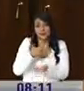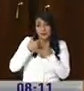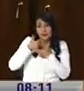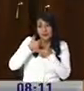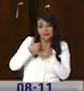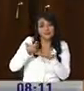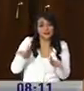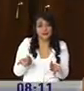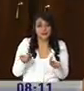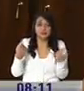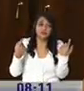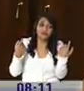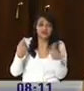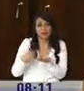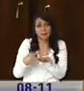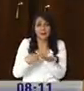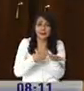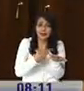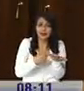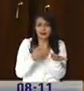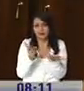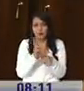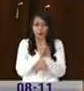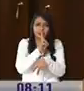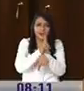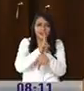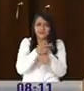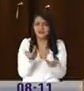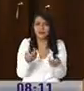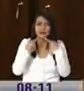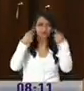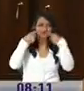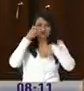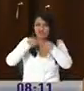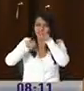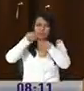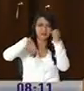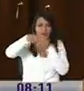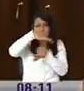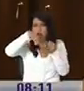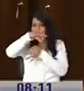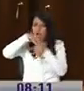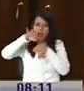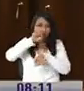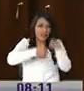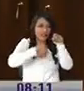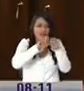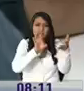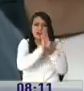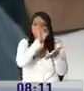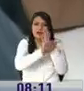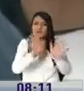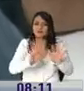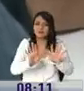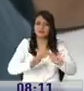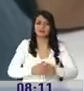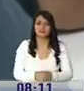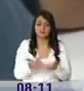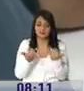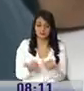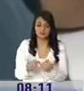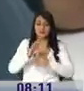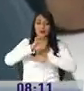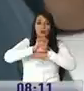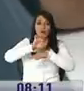momento de debatir y no utilizar estos medios no regulados para más bien eh ir por lo bajo no actualmente en el Ecuador